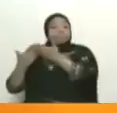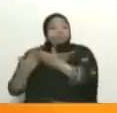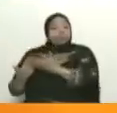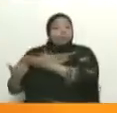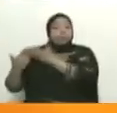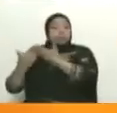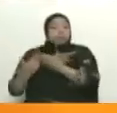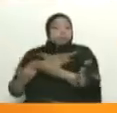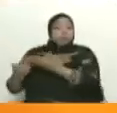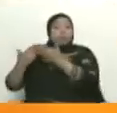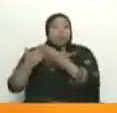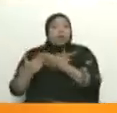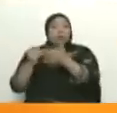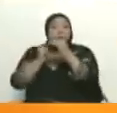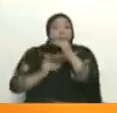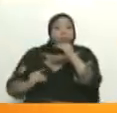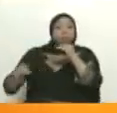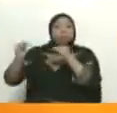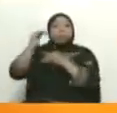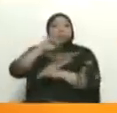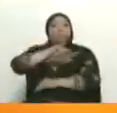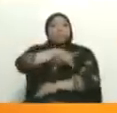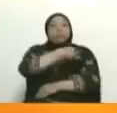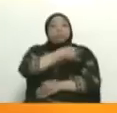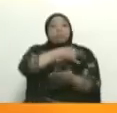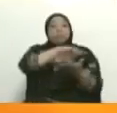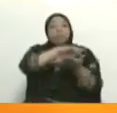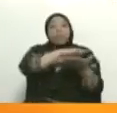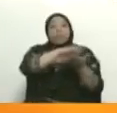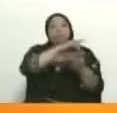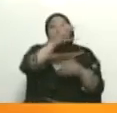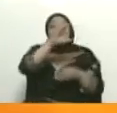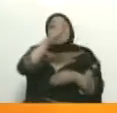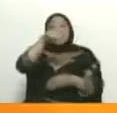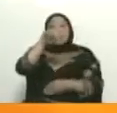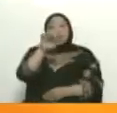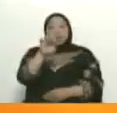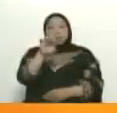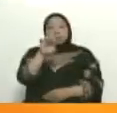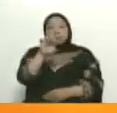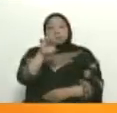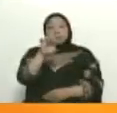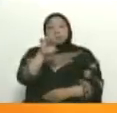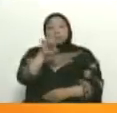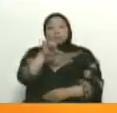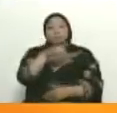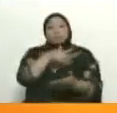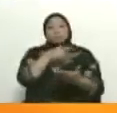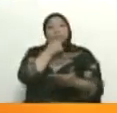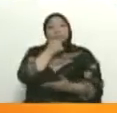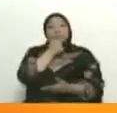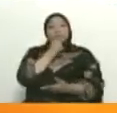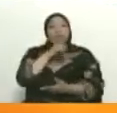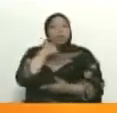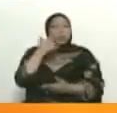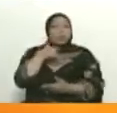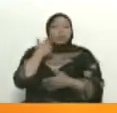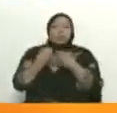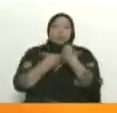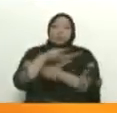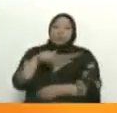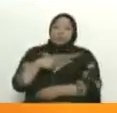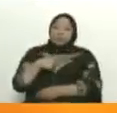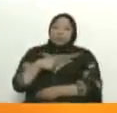de cuarto nivel en la Universidad de Nueva York en el tema electoral, fue de una inmensa